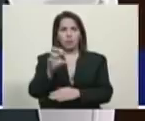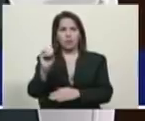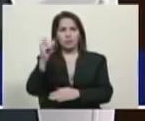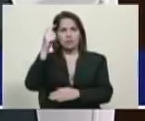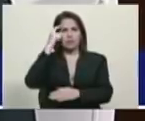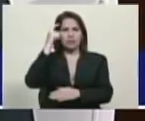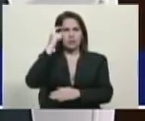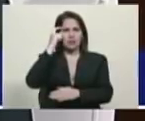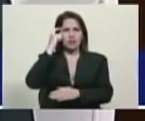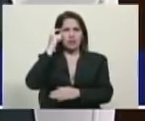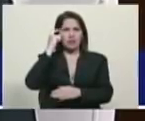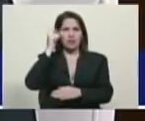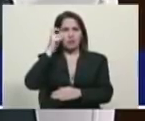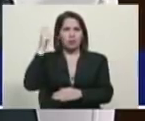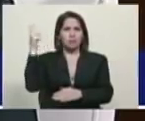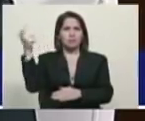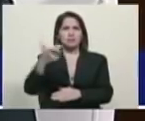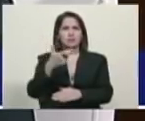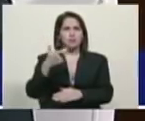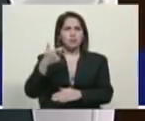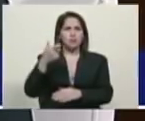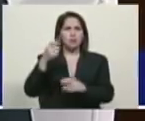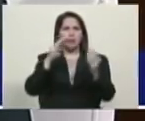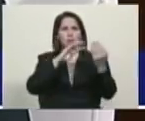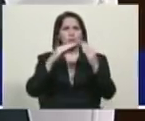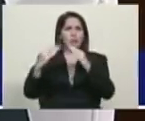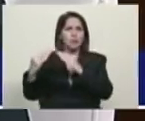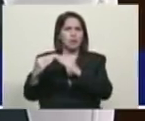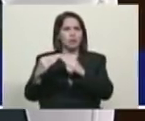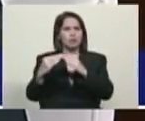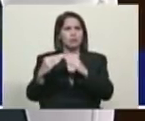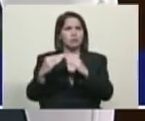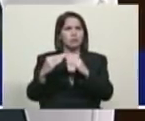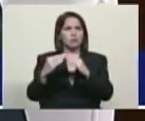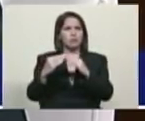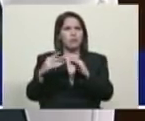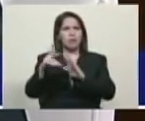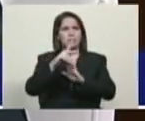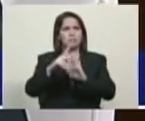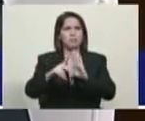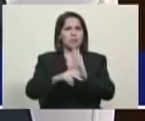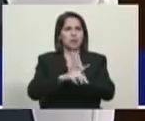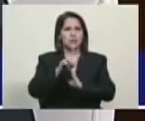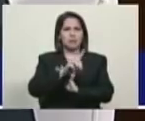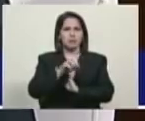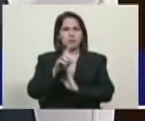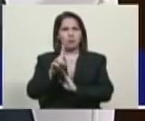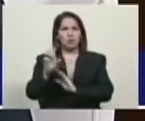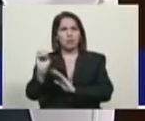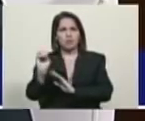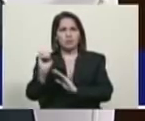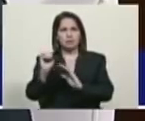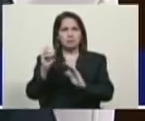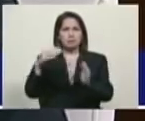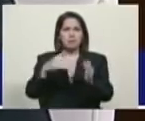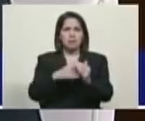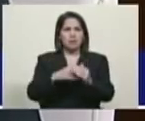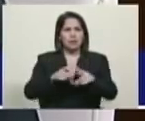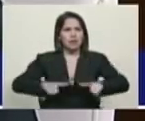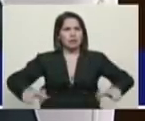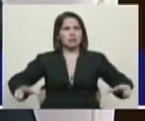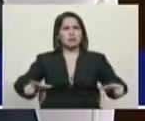hermanos campesinos y comuneras, y comuneros y comuneras, hemos hecho un plan de más de 110.000 hectáreas, y tenemos